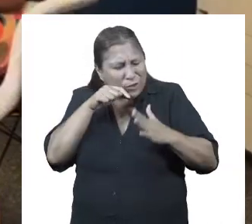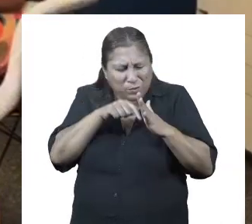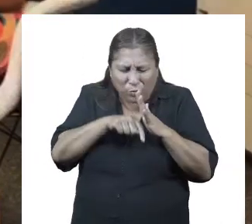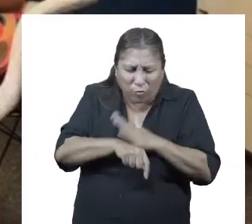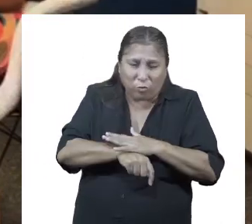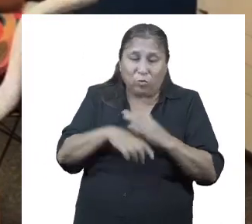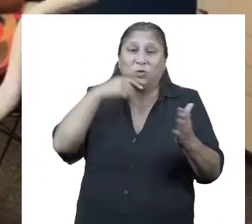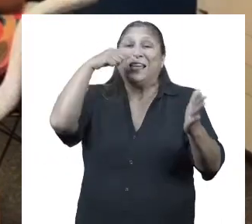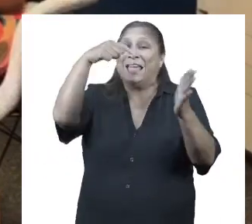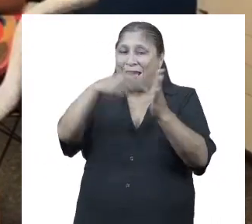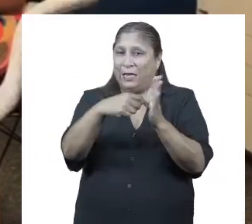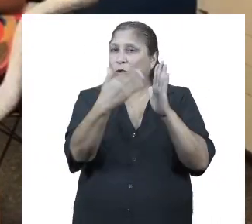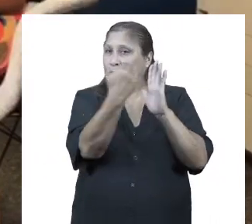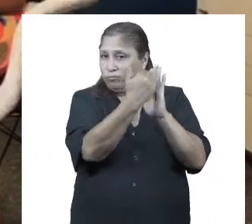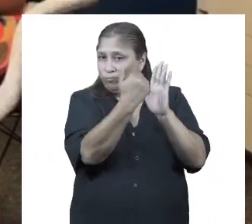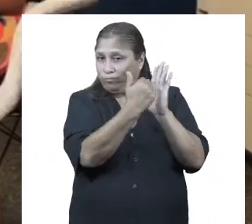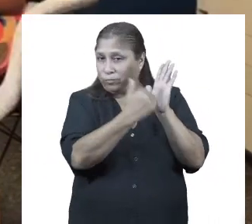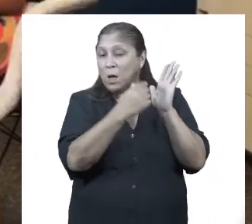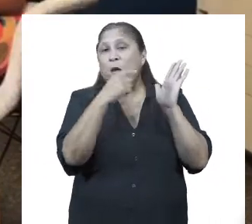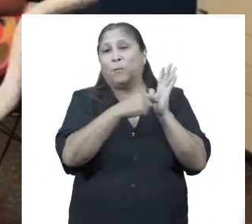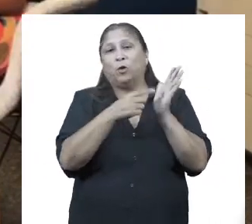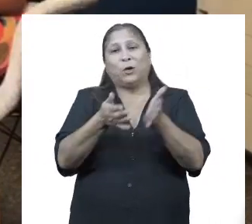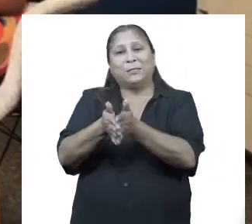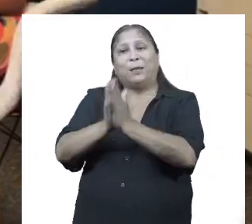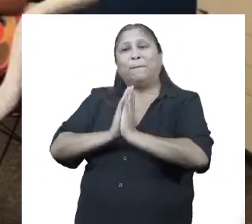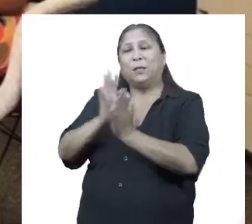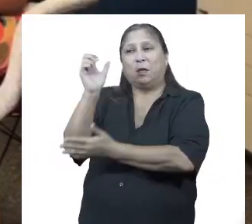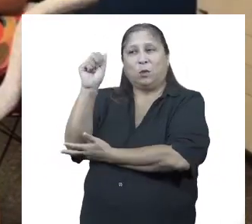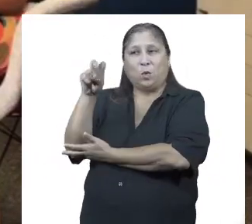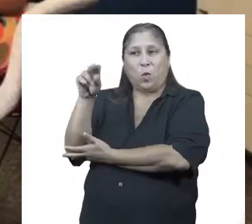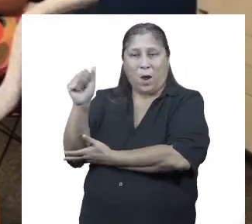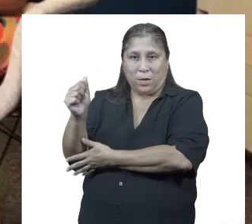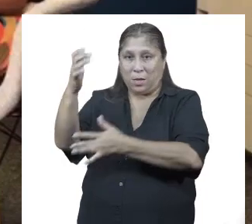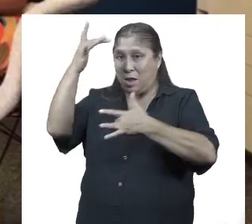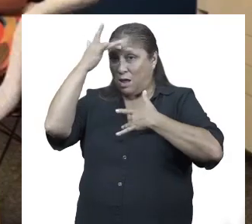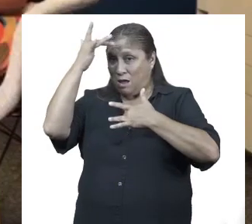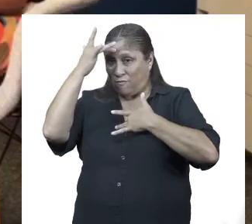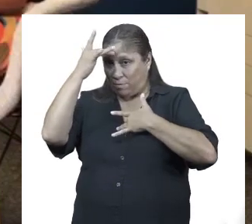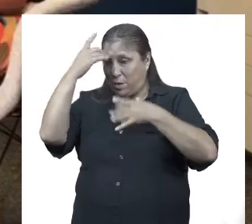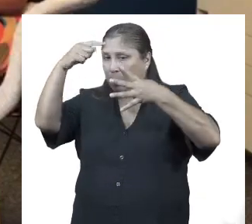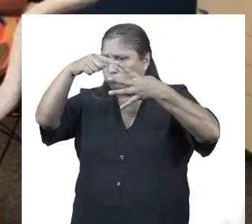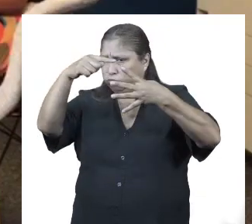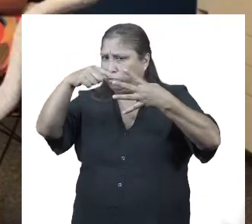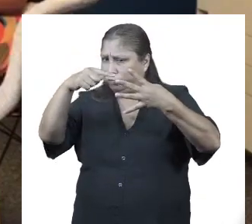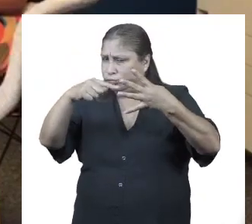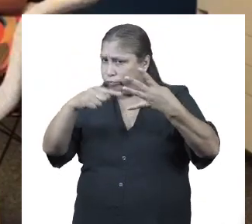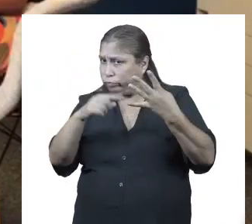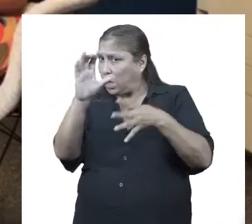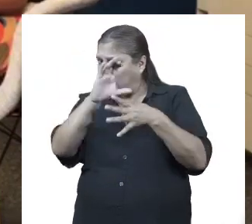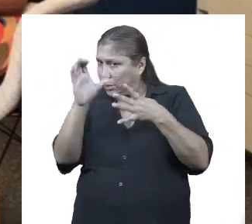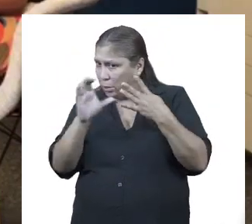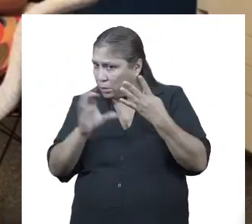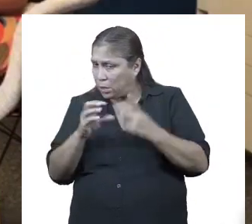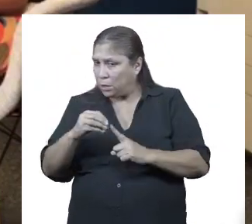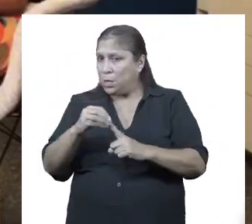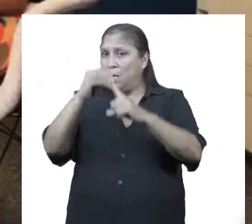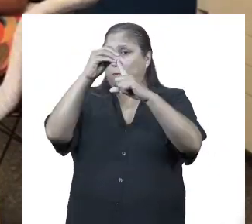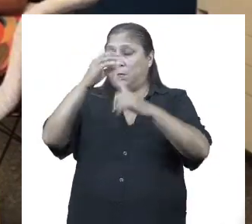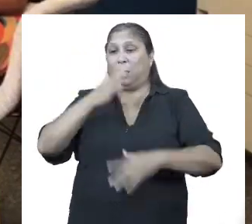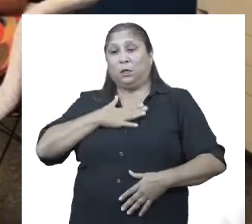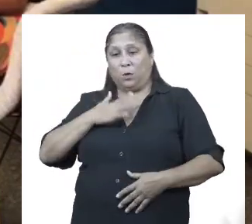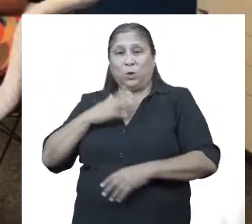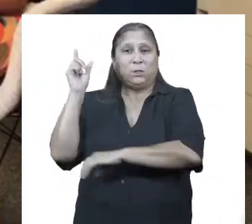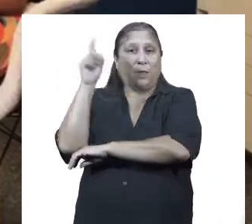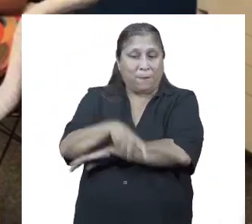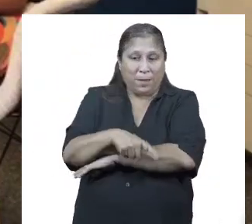ciñendo a lo que regula este delito, pero también a lo que está pidiendo Ana. La enfermedad de Ana tiene tales características que hacen que nuestra